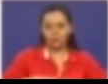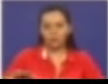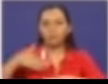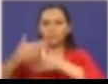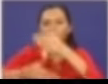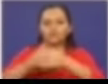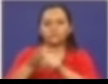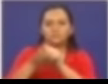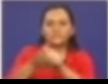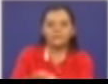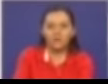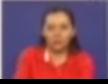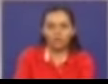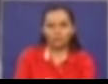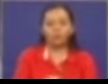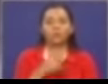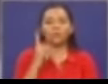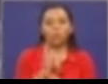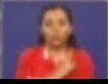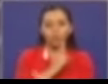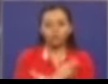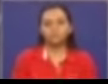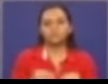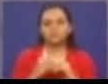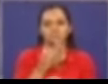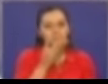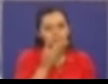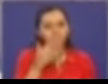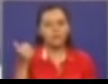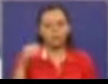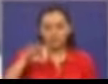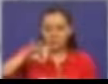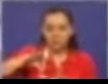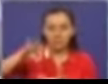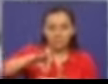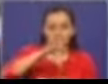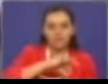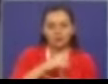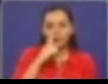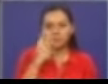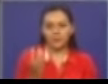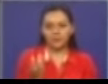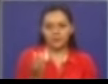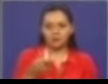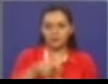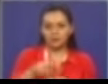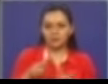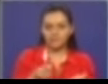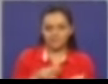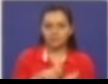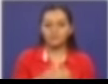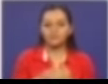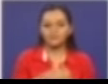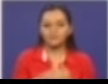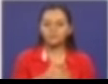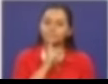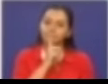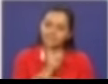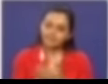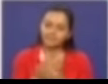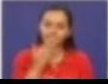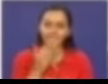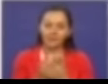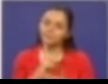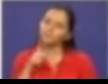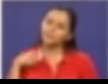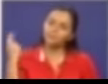proceso constante, el de uso de la mejor semilla de papa disponible. En verdad, gracias a todo el